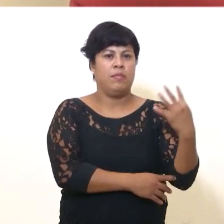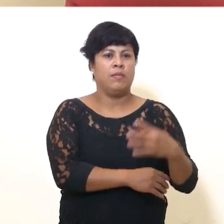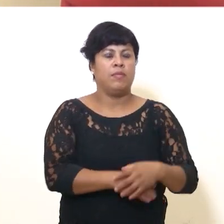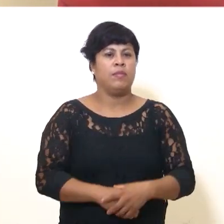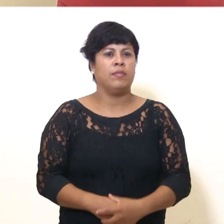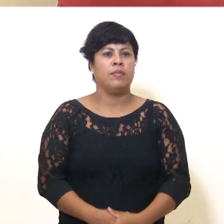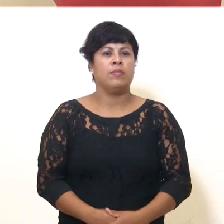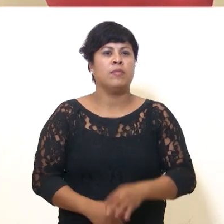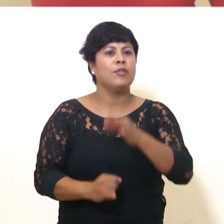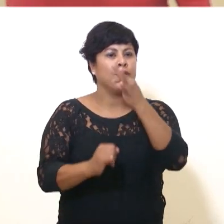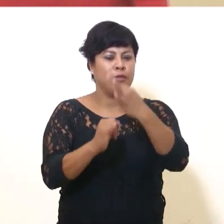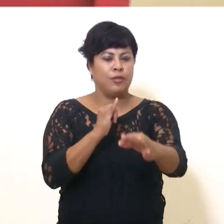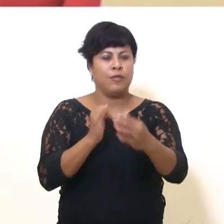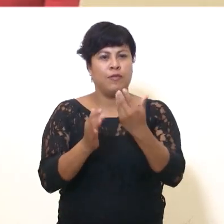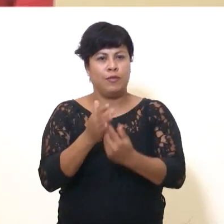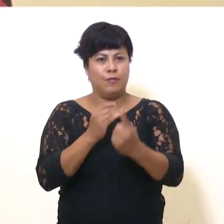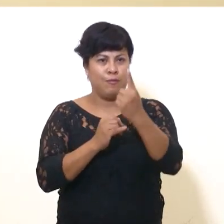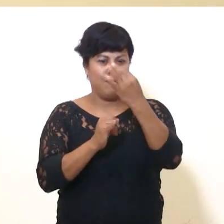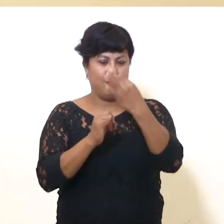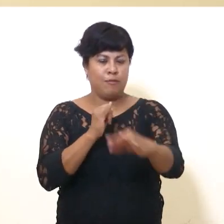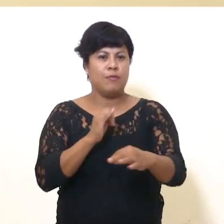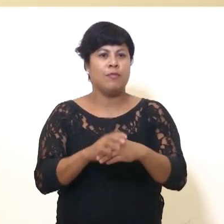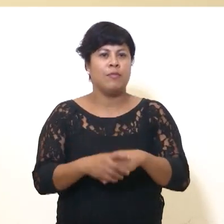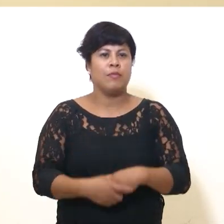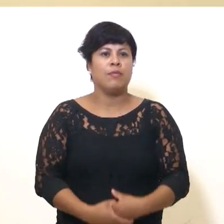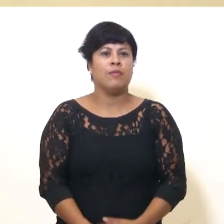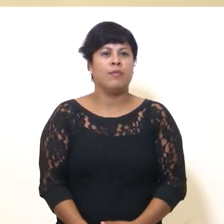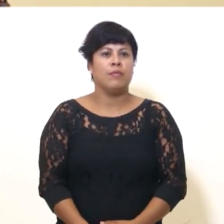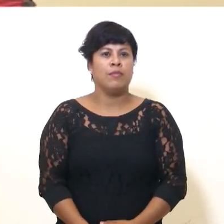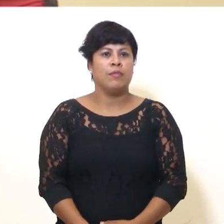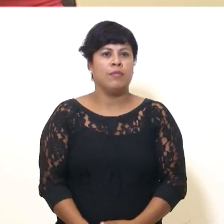es? 4. Y por último,